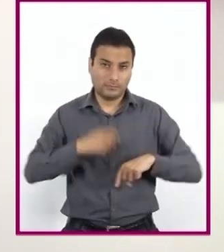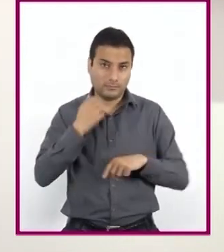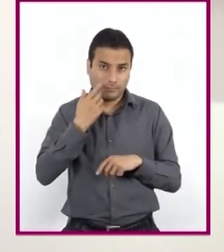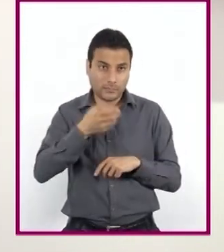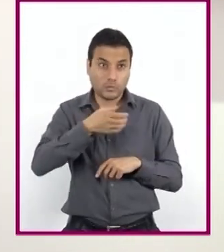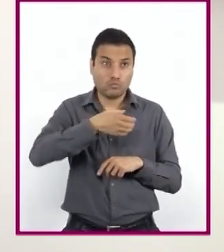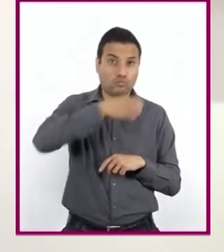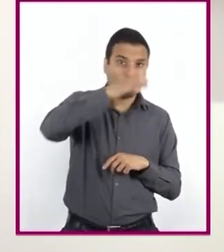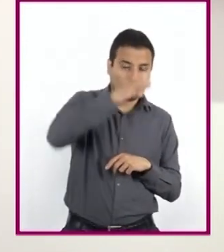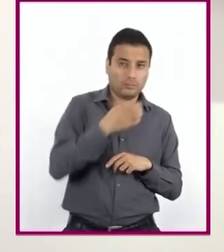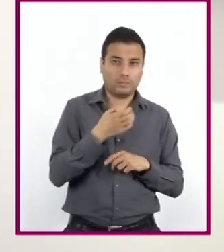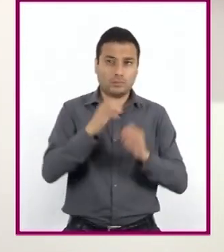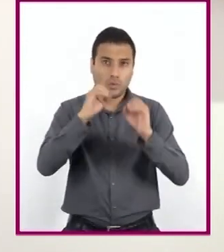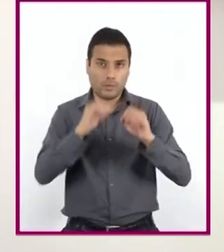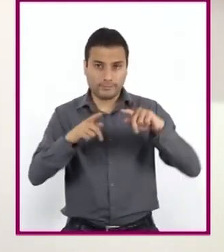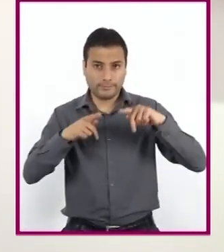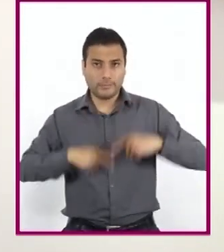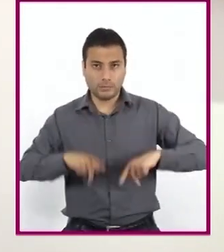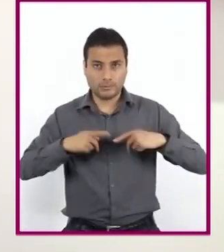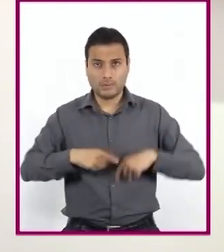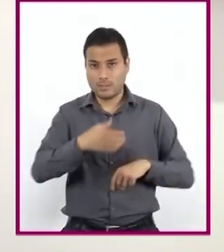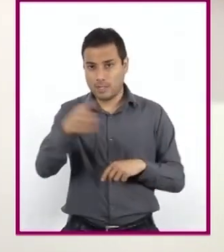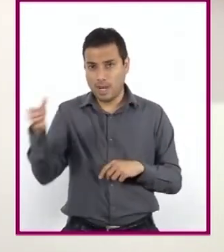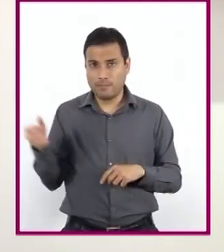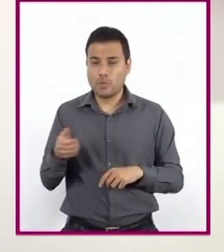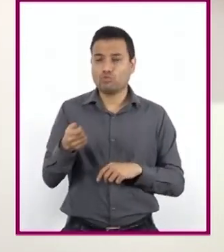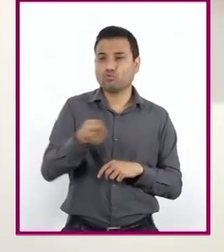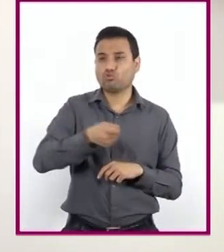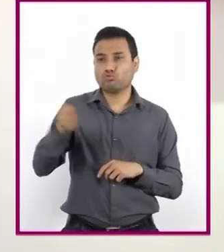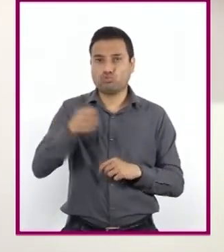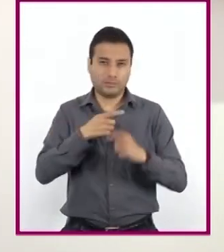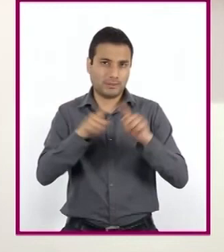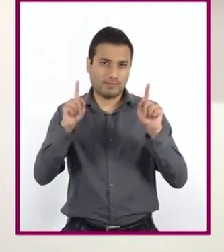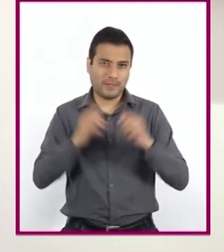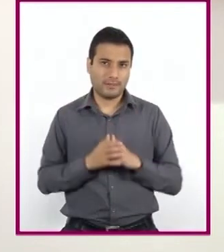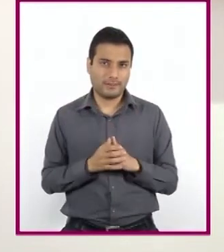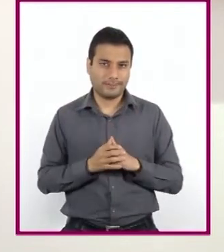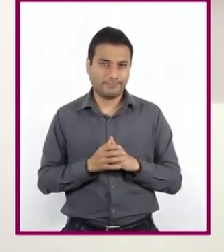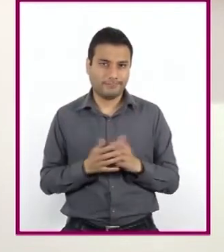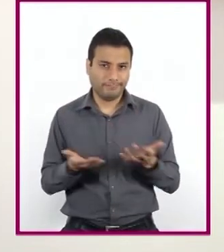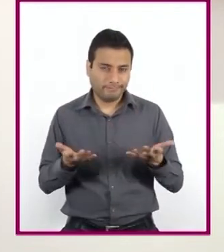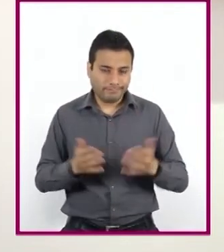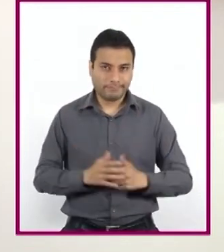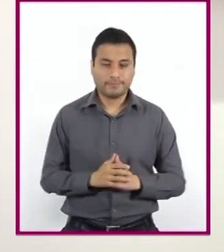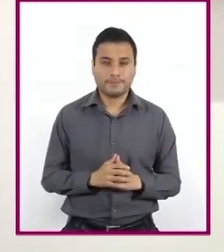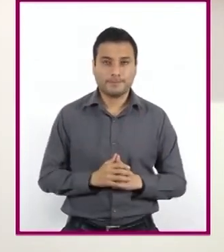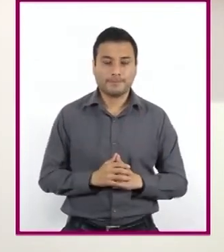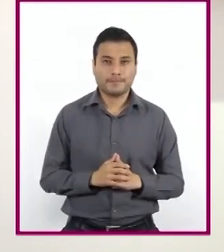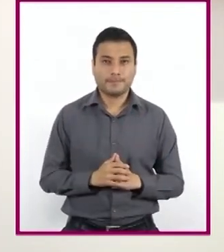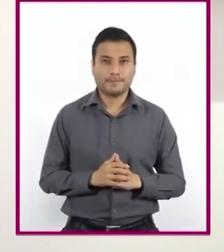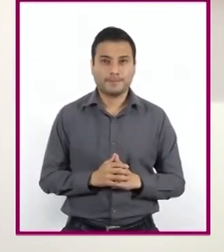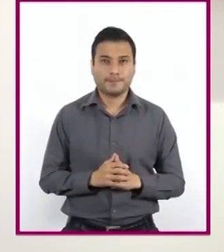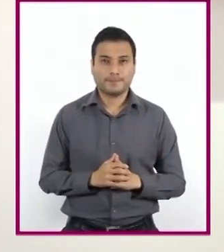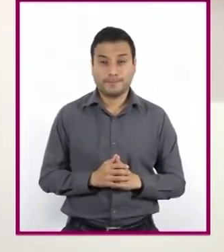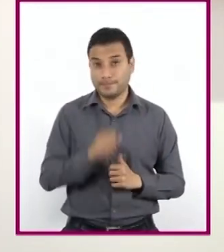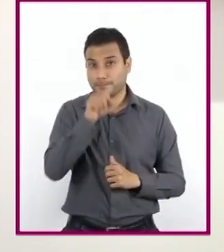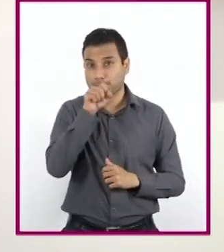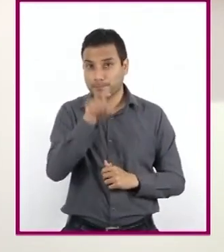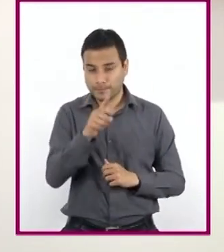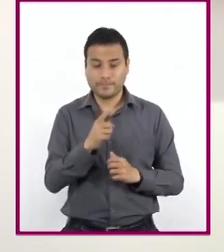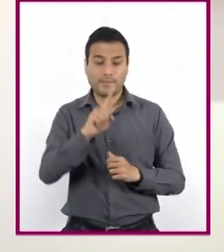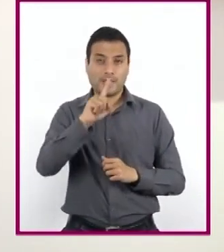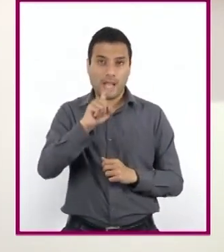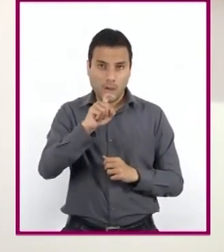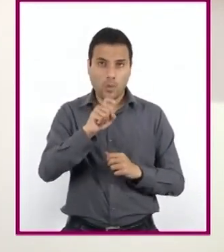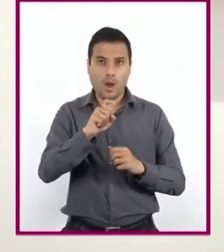que se utilizará para riego o la destinada al cultivo de organismos acuáticos, generación de energía